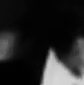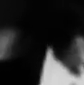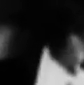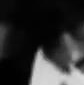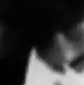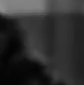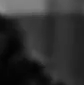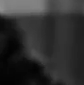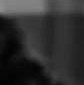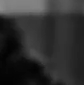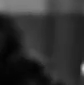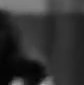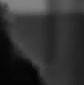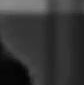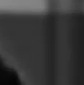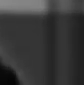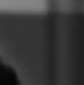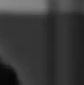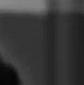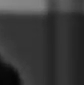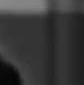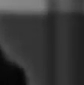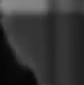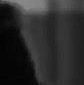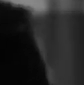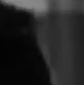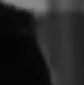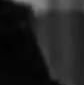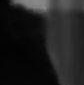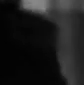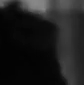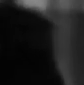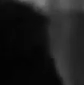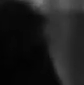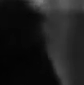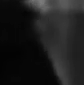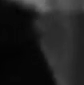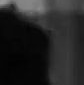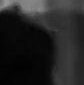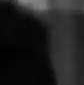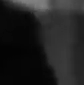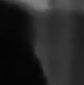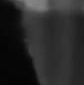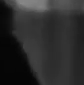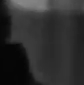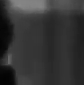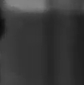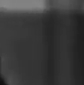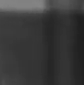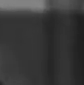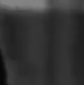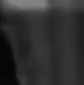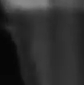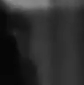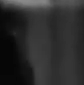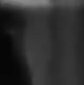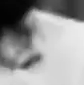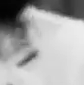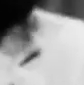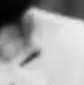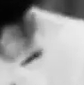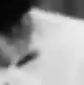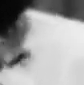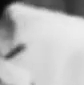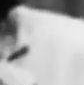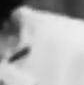elecciones presidenciales todavía son no. 3 años. Yo me cagué a susto. Si los eligen en la anterior, ¿qué vamos a hacer, weón? Si tenemos lío nosotros aquí, ¿qué vamos a hacer con un país, weón? Ah, tú decís,